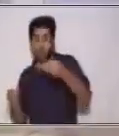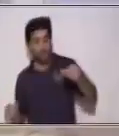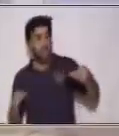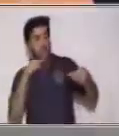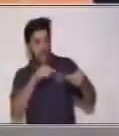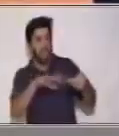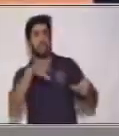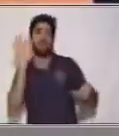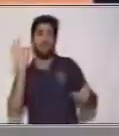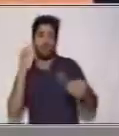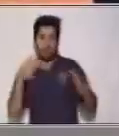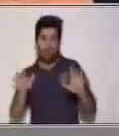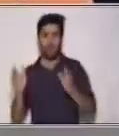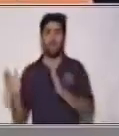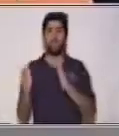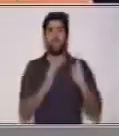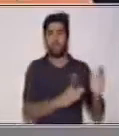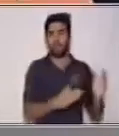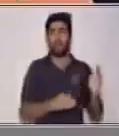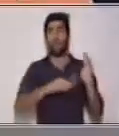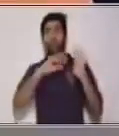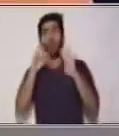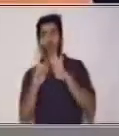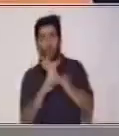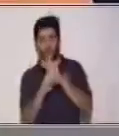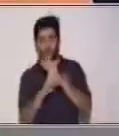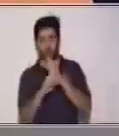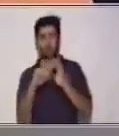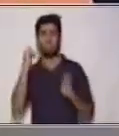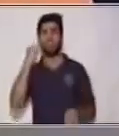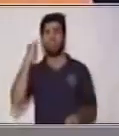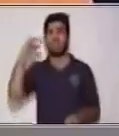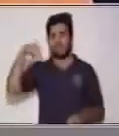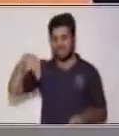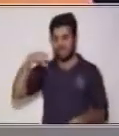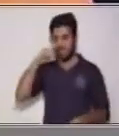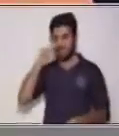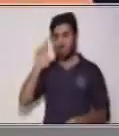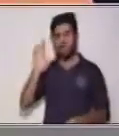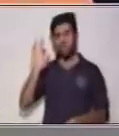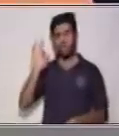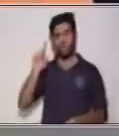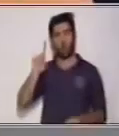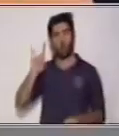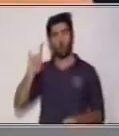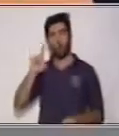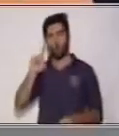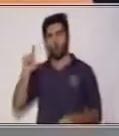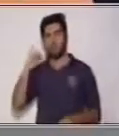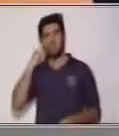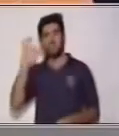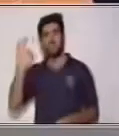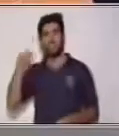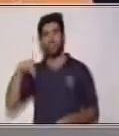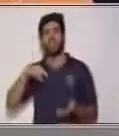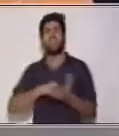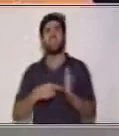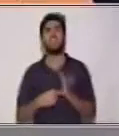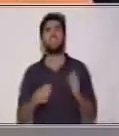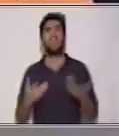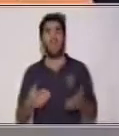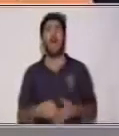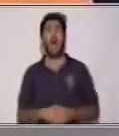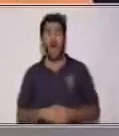Tenemos como cuarto punto la introducción. ¿Y qué es la introducción? Dice que es aquella reseña